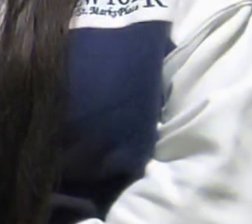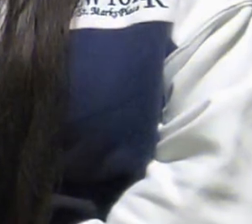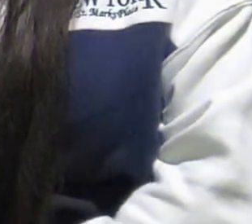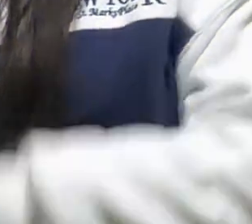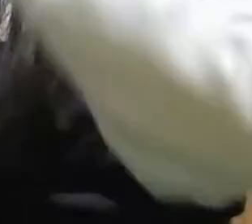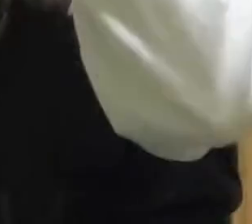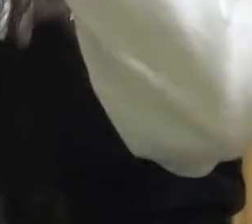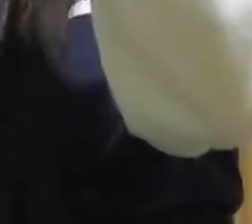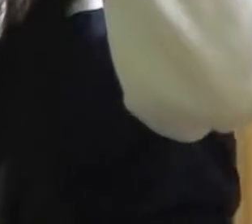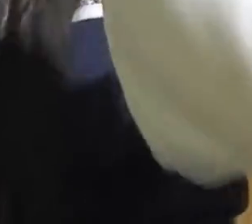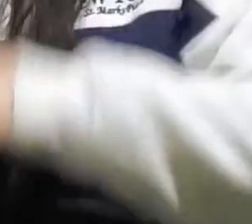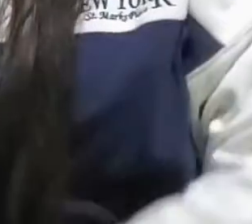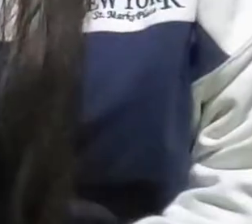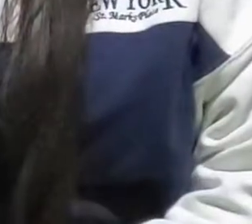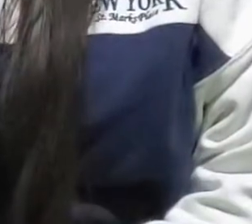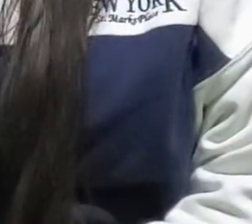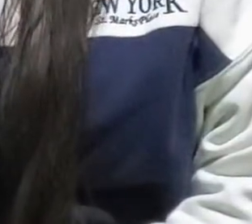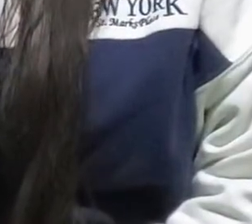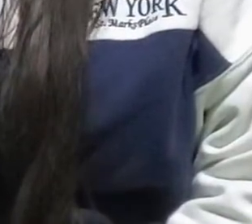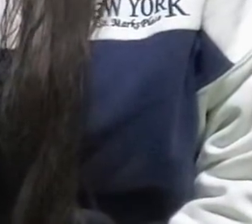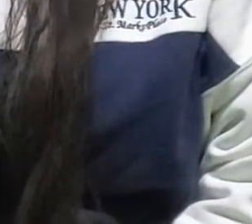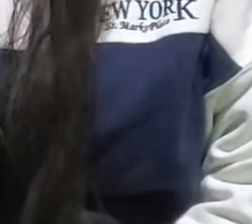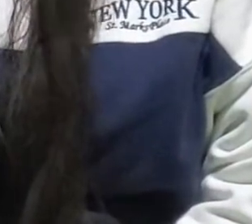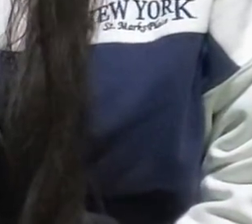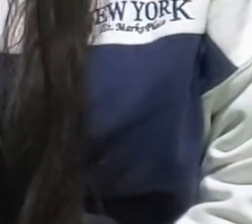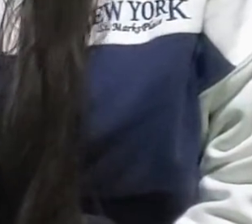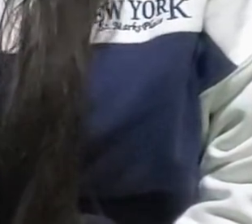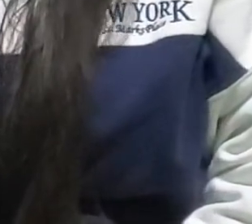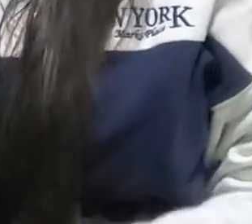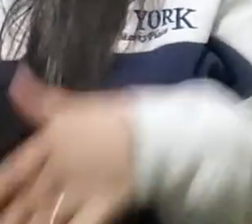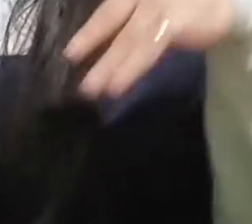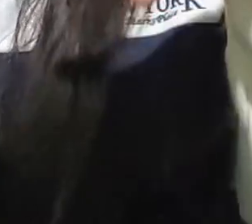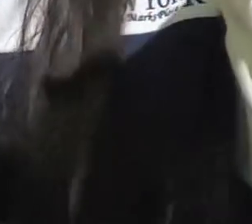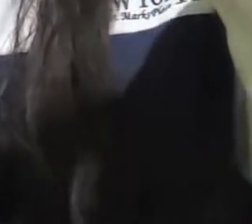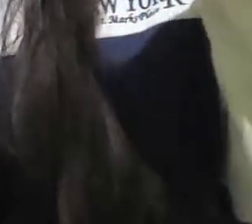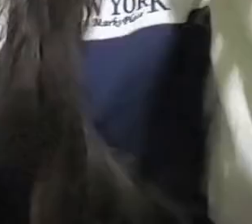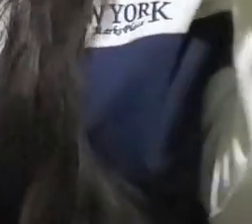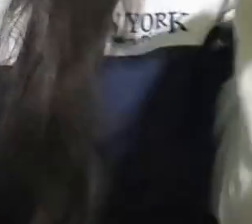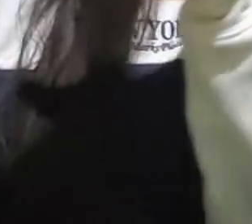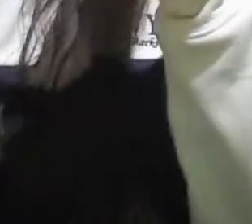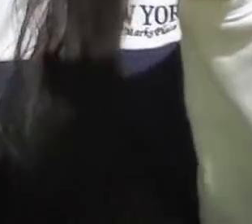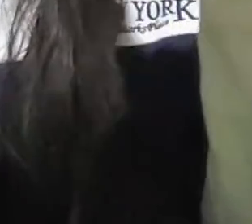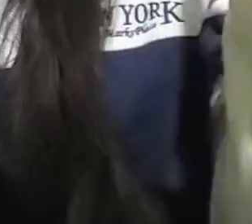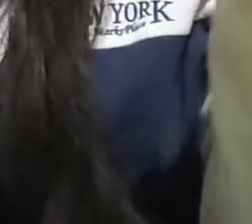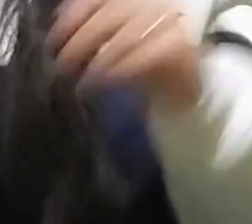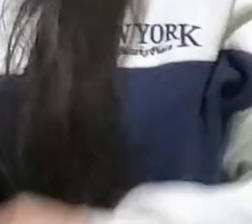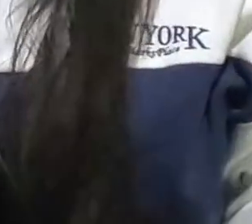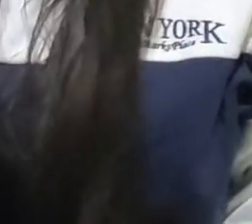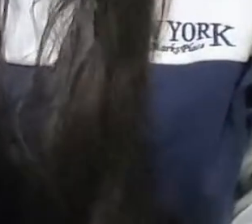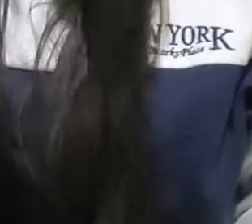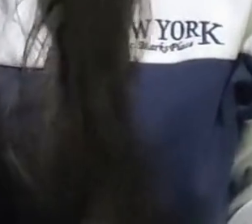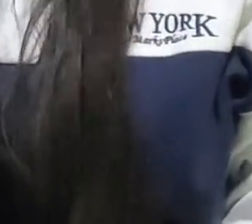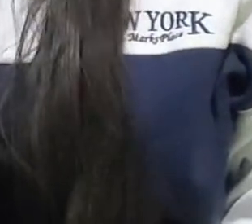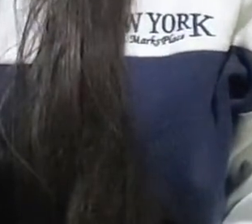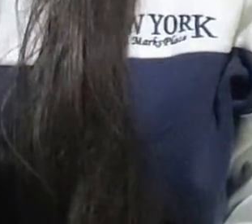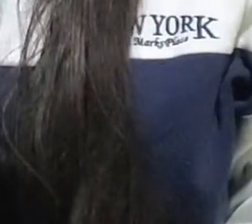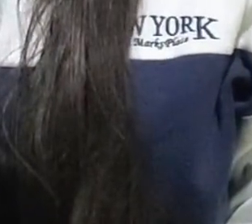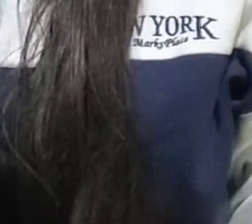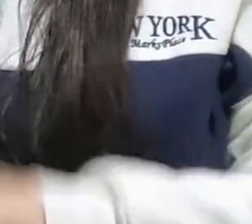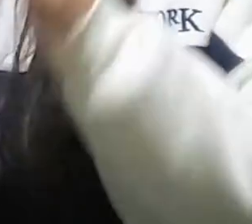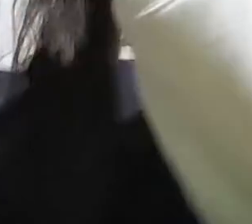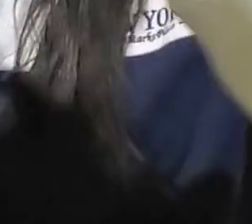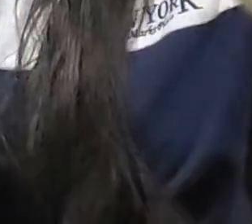Sean bienvenidos a Hombre Más en domingo, día de resaca, día de compartir con la familia, día de descanso. Muchas gracias